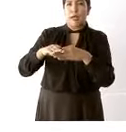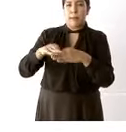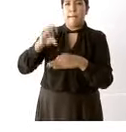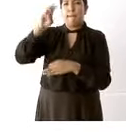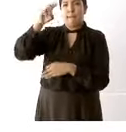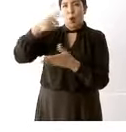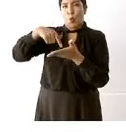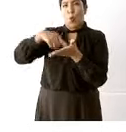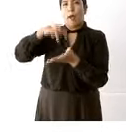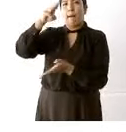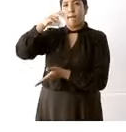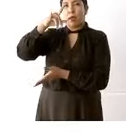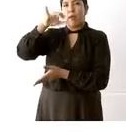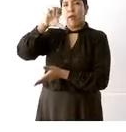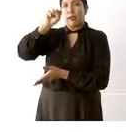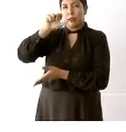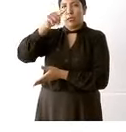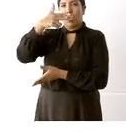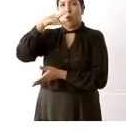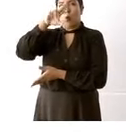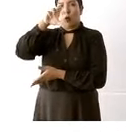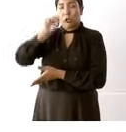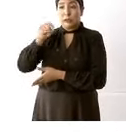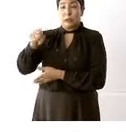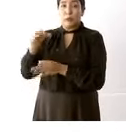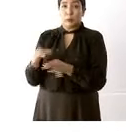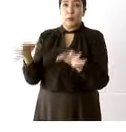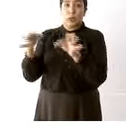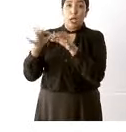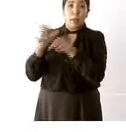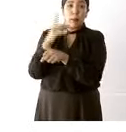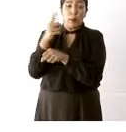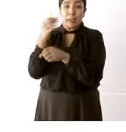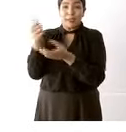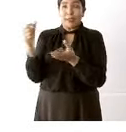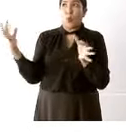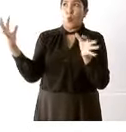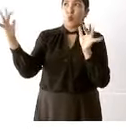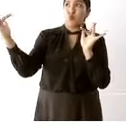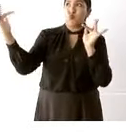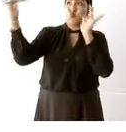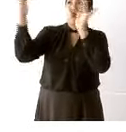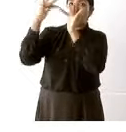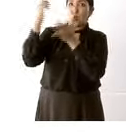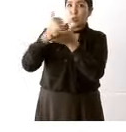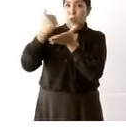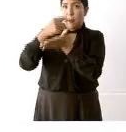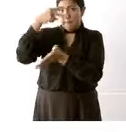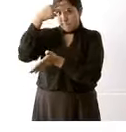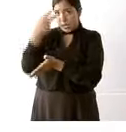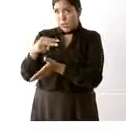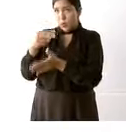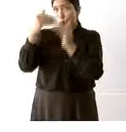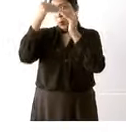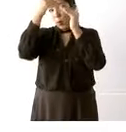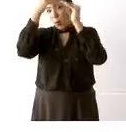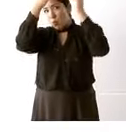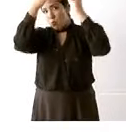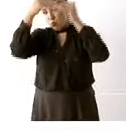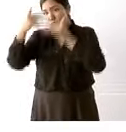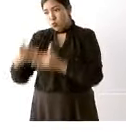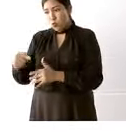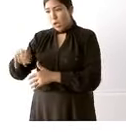viene la vía que viene de la Ciudad de México, la que sube a Coatzacoalcos y la que baja para el Istmo. En el caso